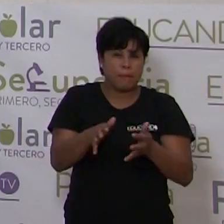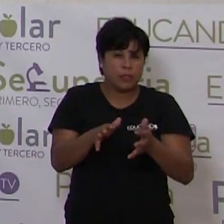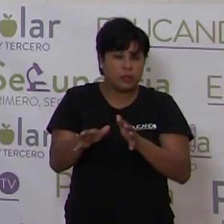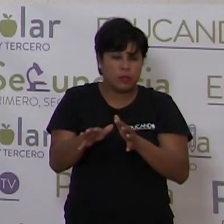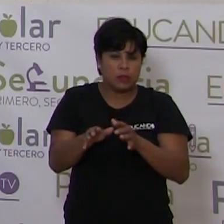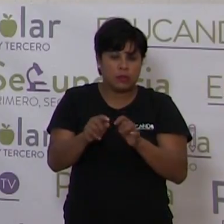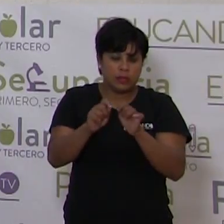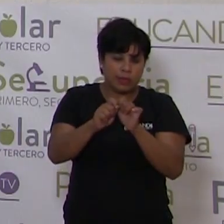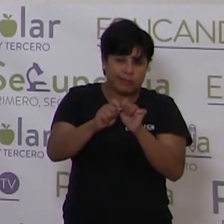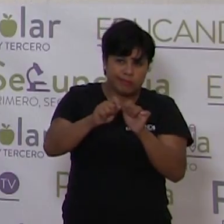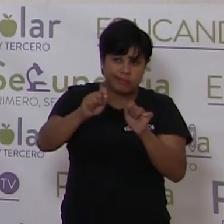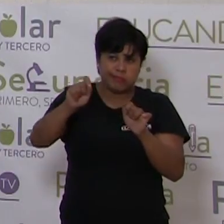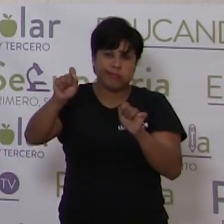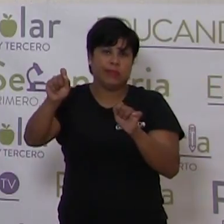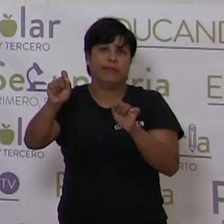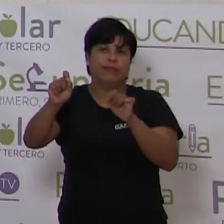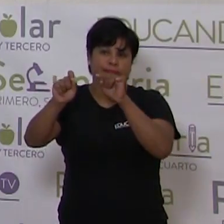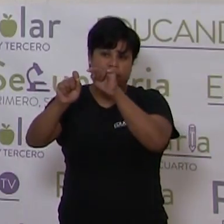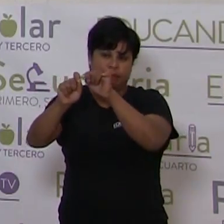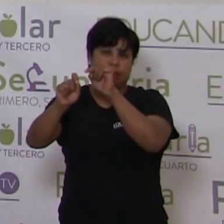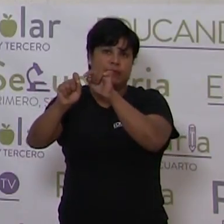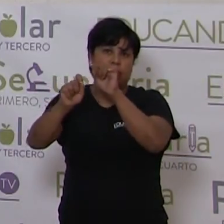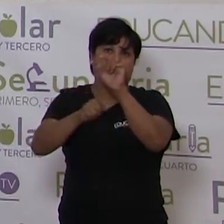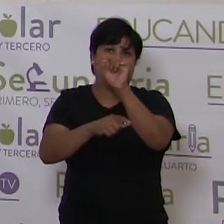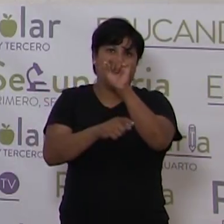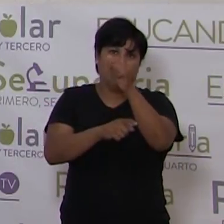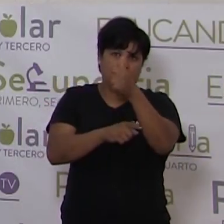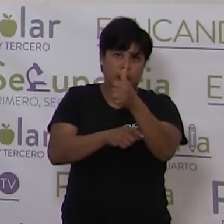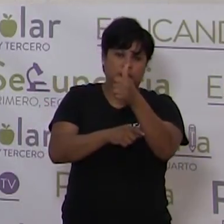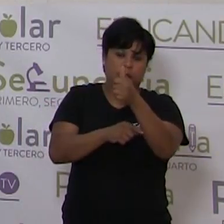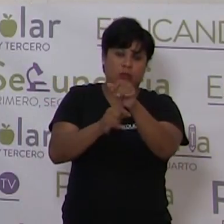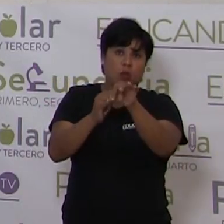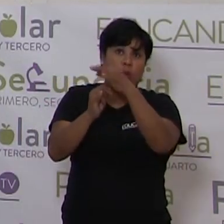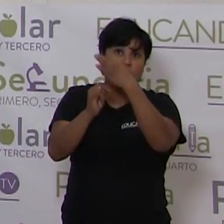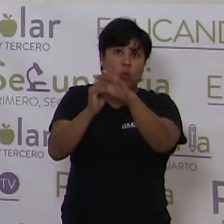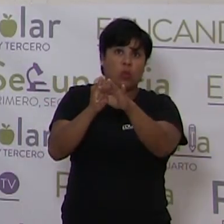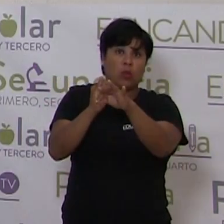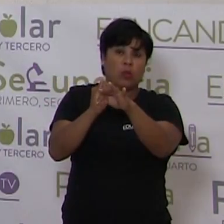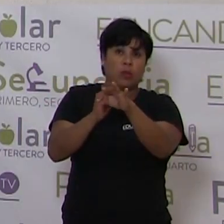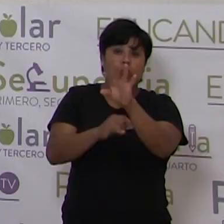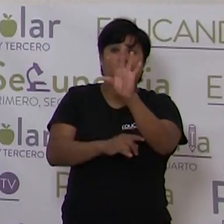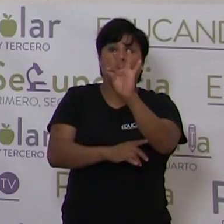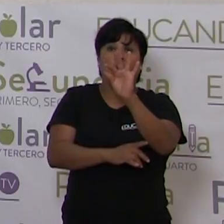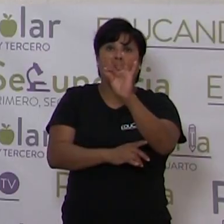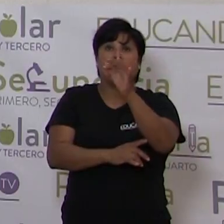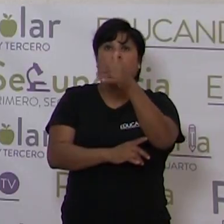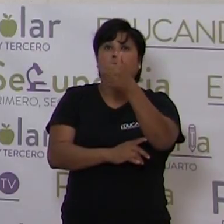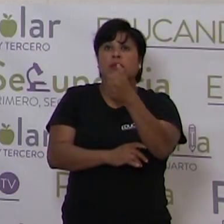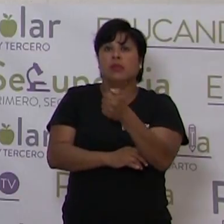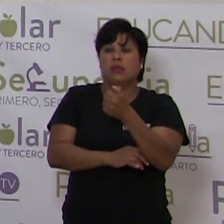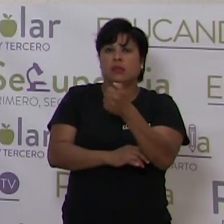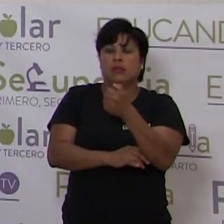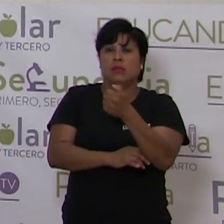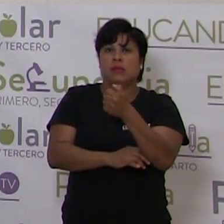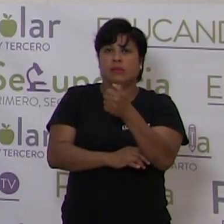Aproximadamente por aquí. Y el último es 46